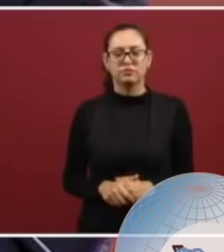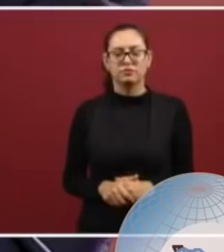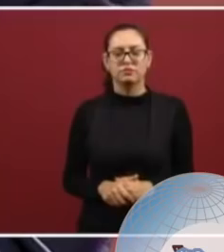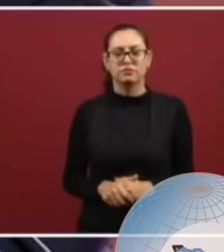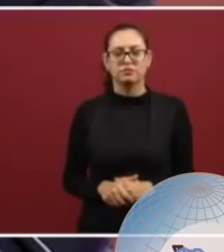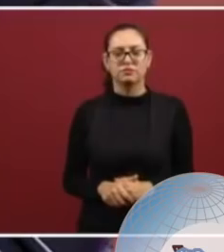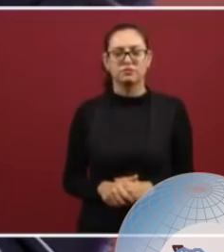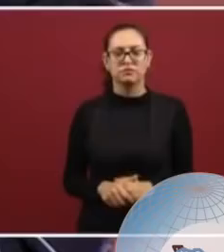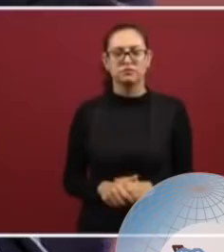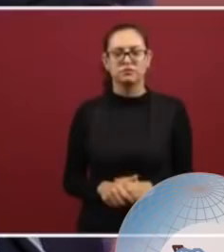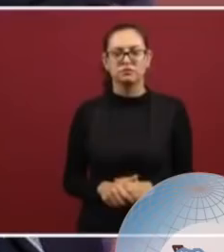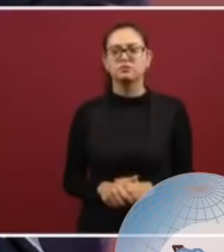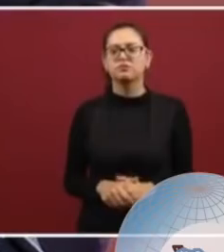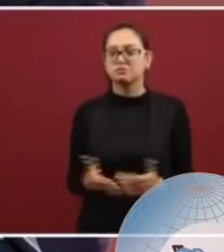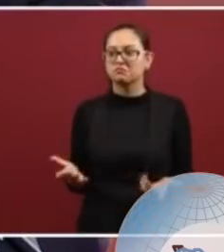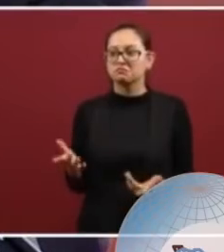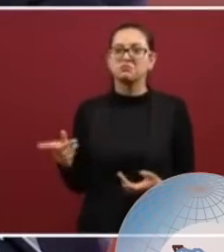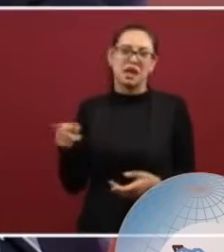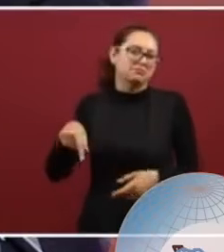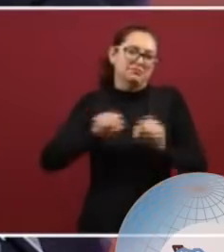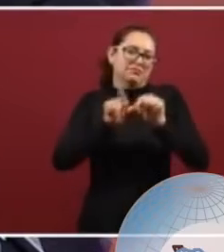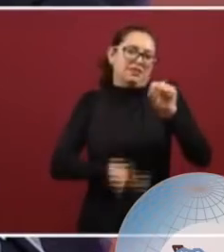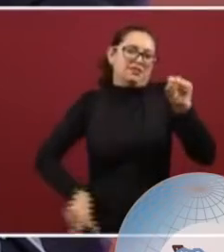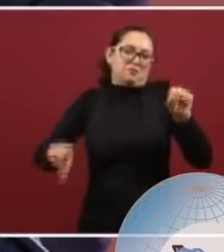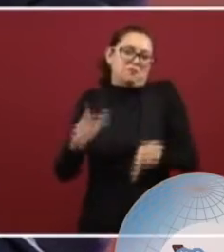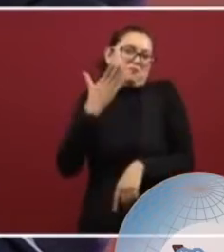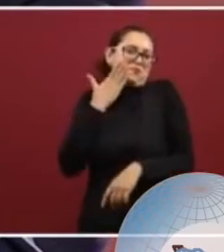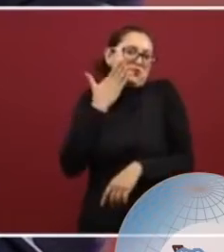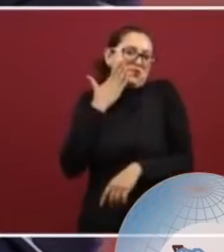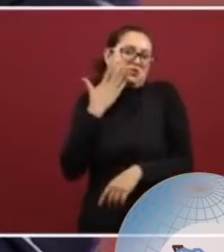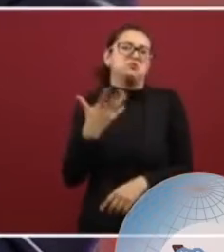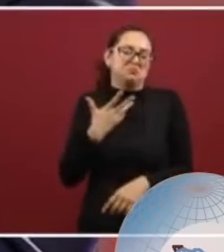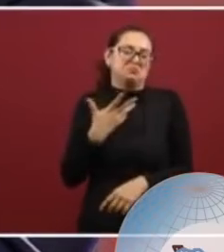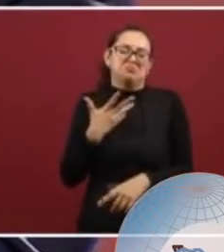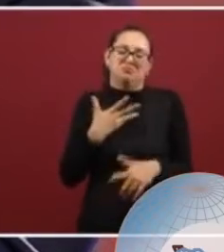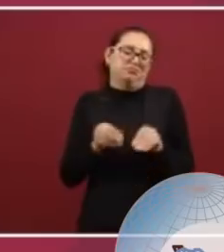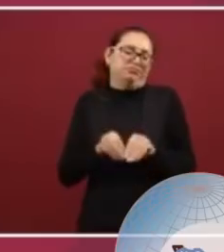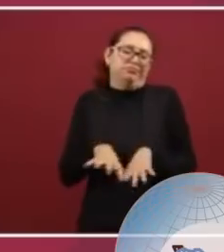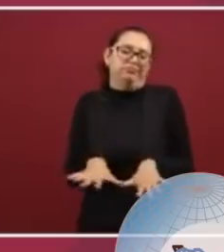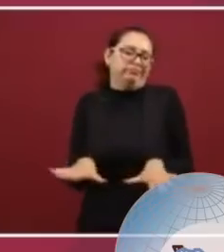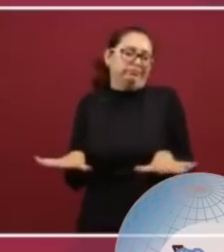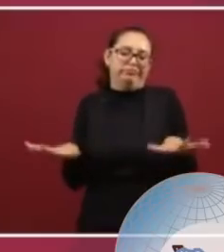México pues mucha presencia, tienen como 60